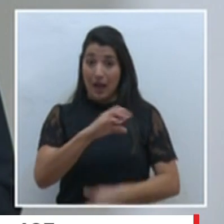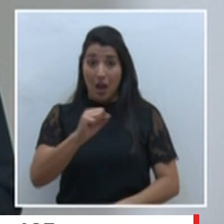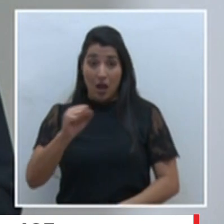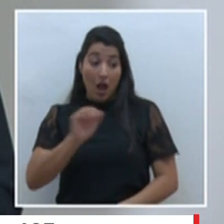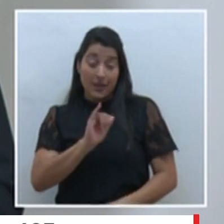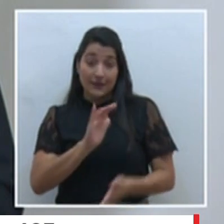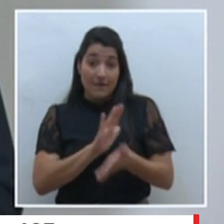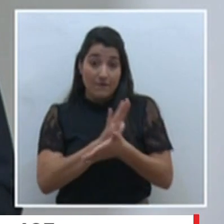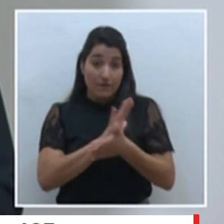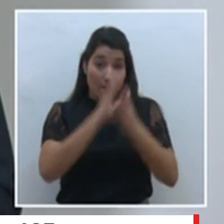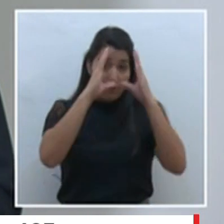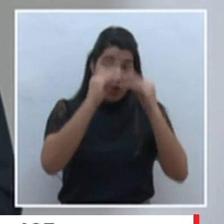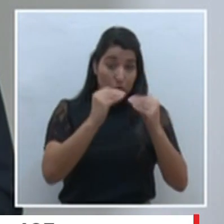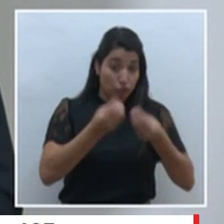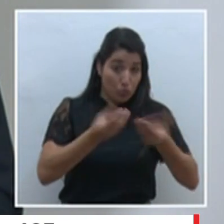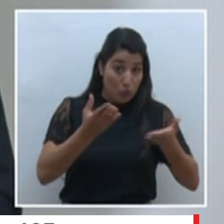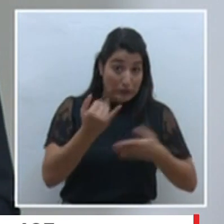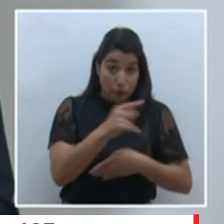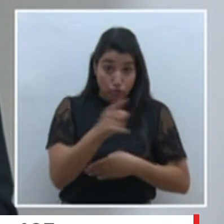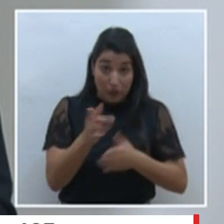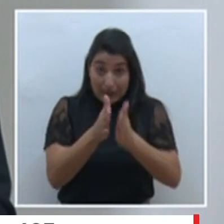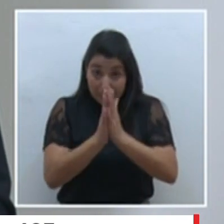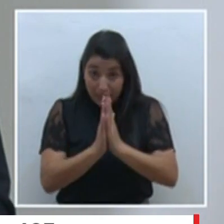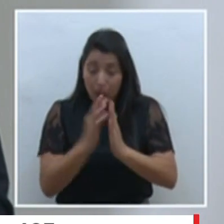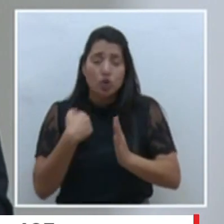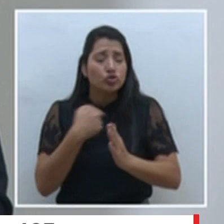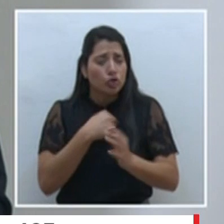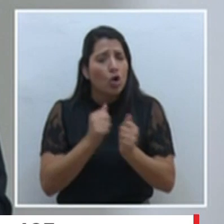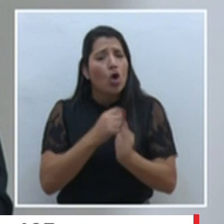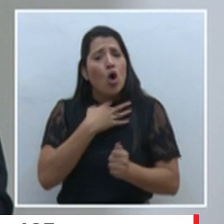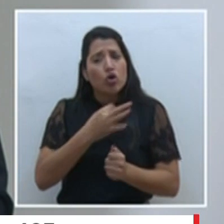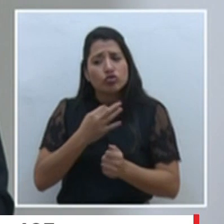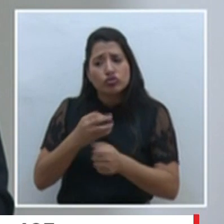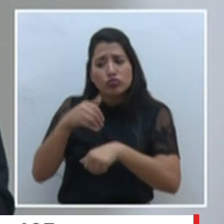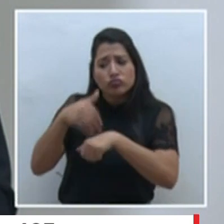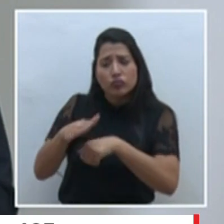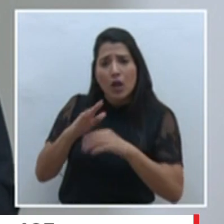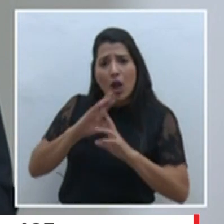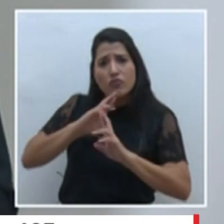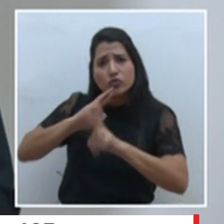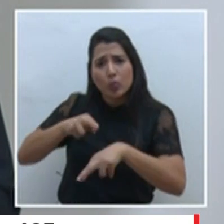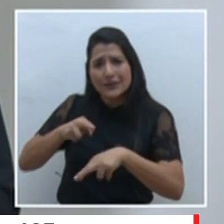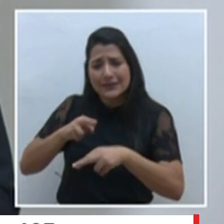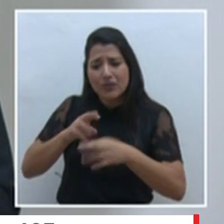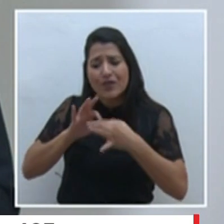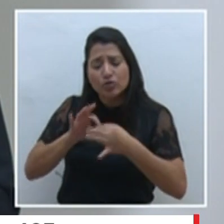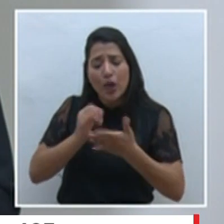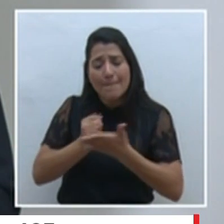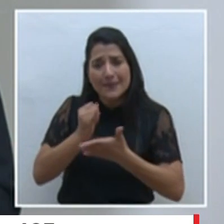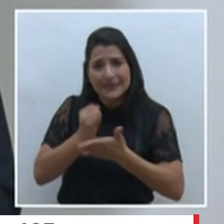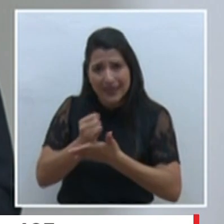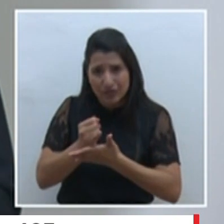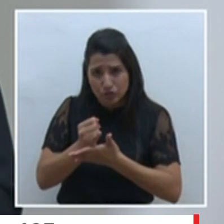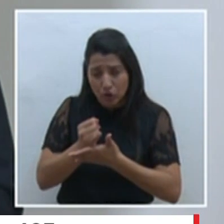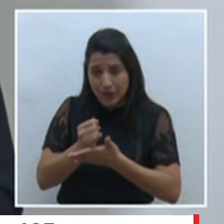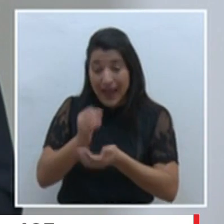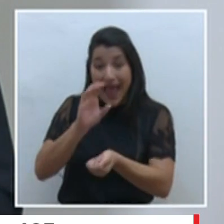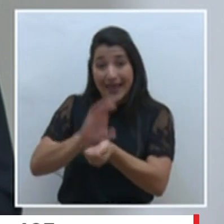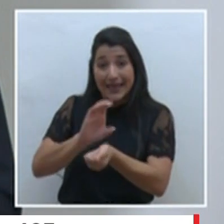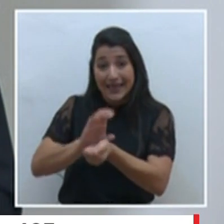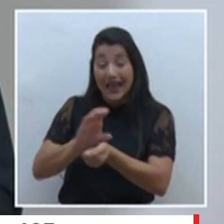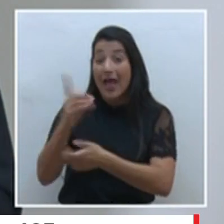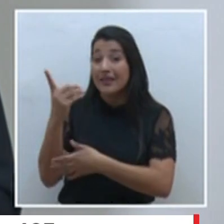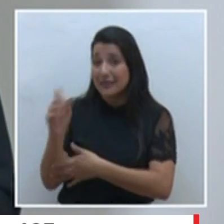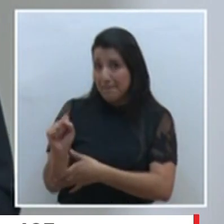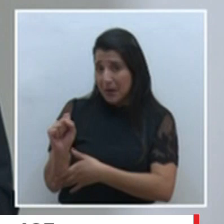hacen la solicitud, con gusto les enviamos el resultado de la investigación de la Marcial Fallas, y si se hace la solicitud